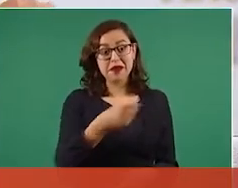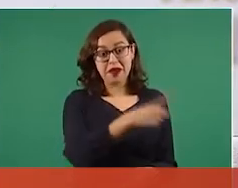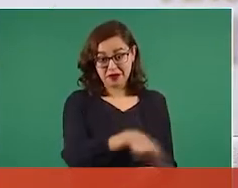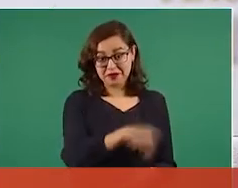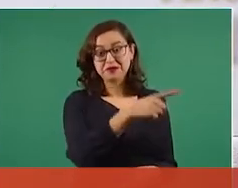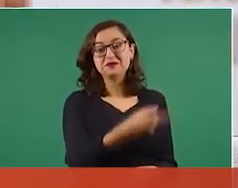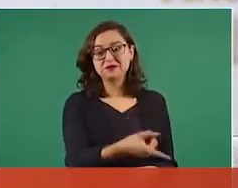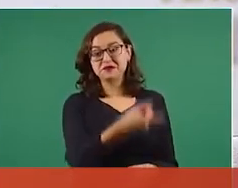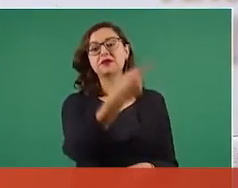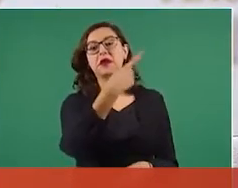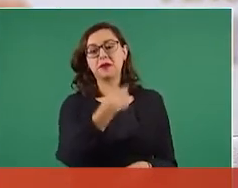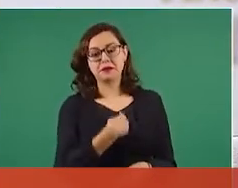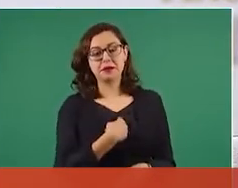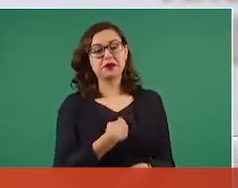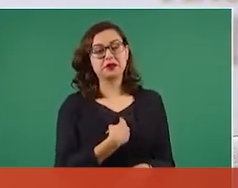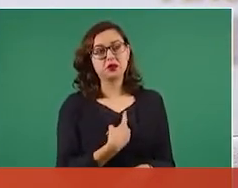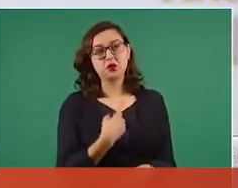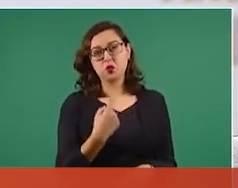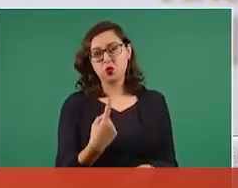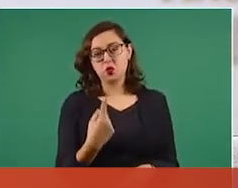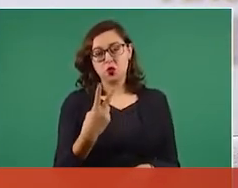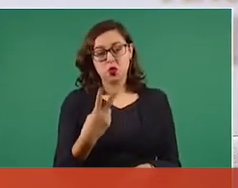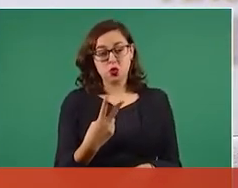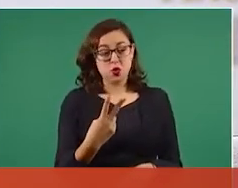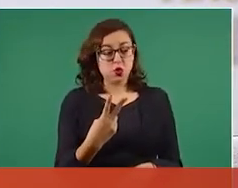durante 1 o 2 años, bueno,